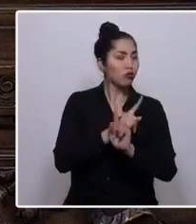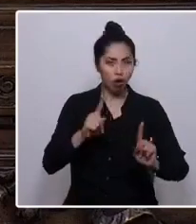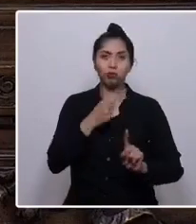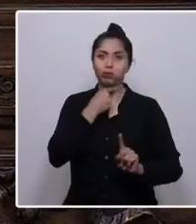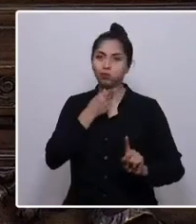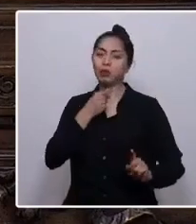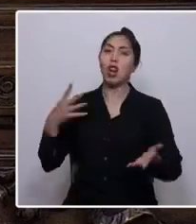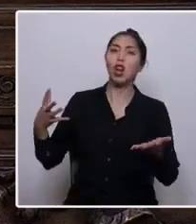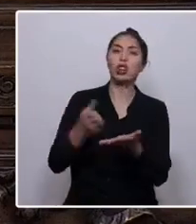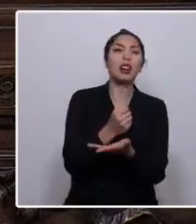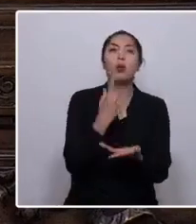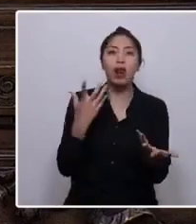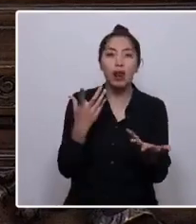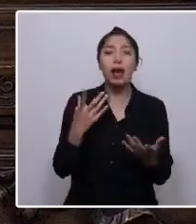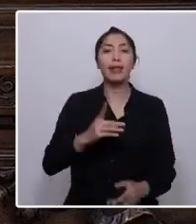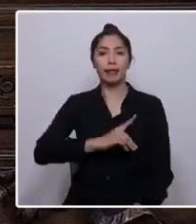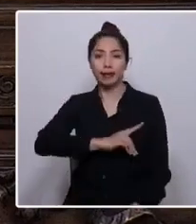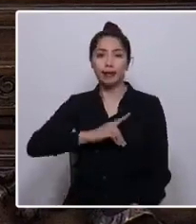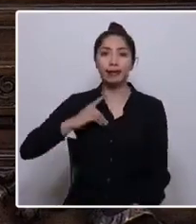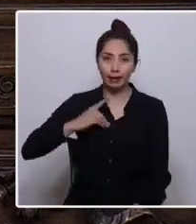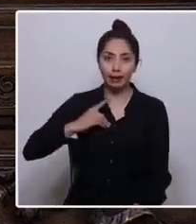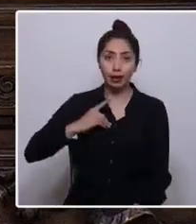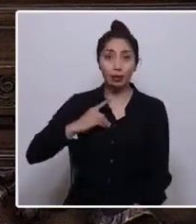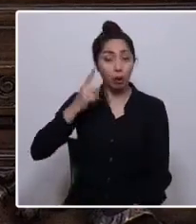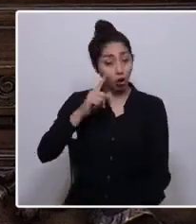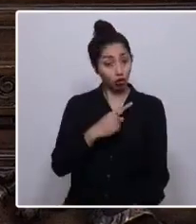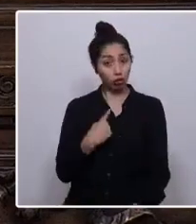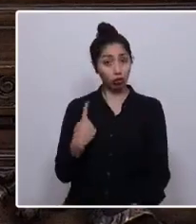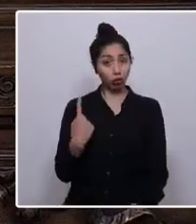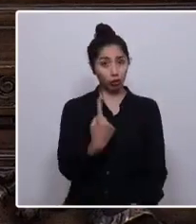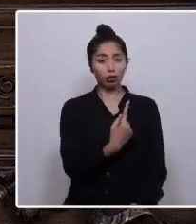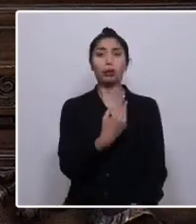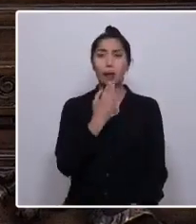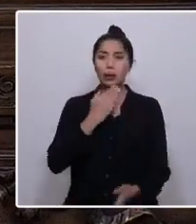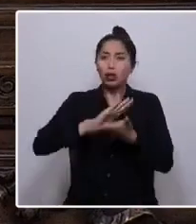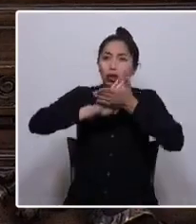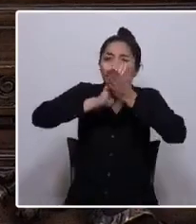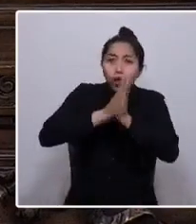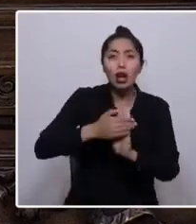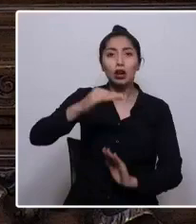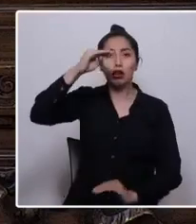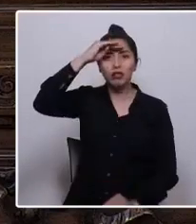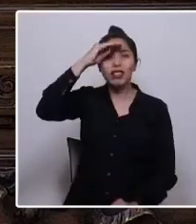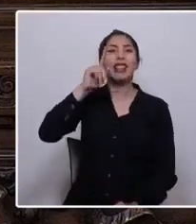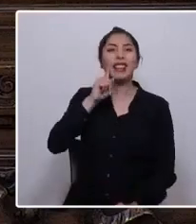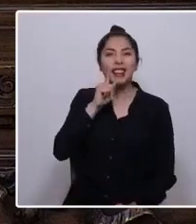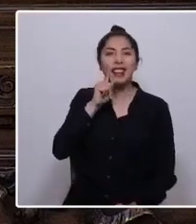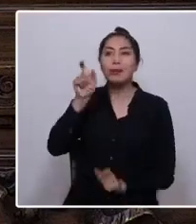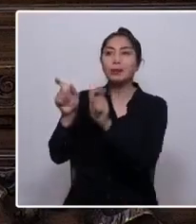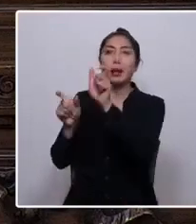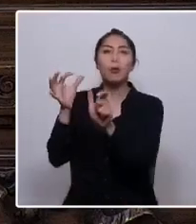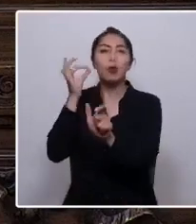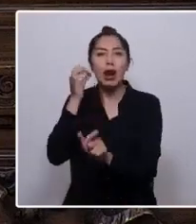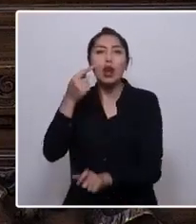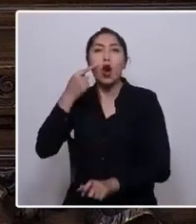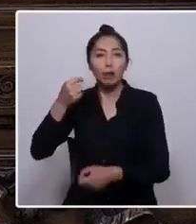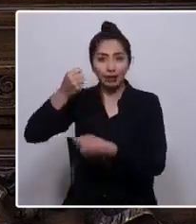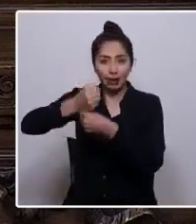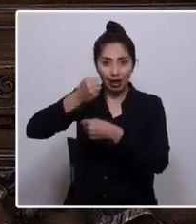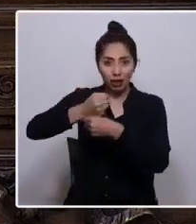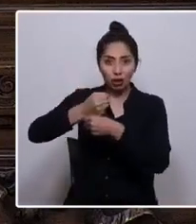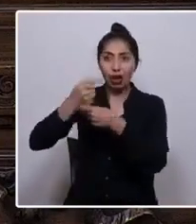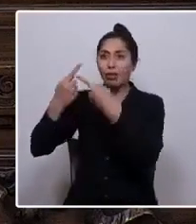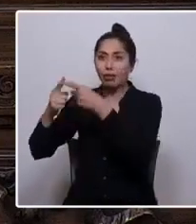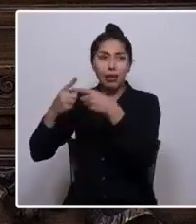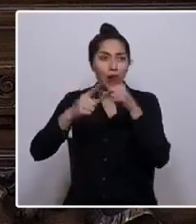la dignidad pero nosotros depositando toda nuestra confianza en las mujeres y hombres trabajadores en la diversidad